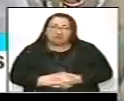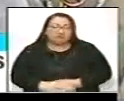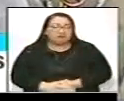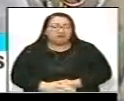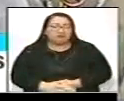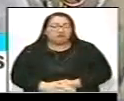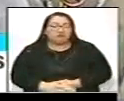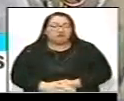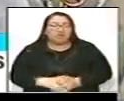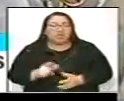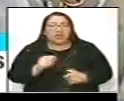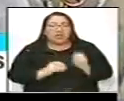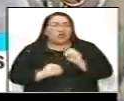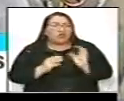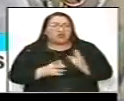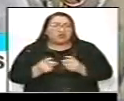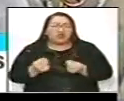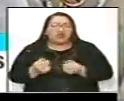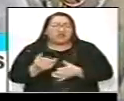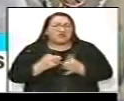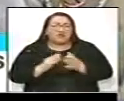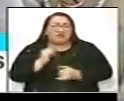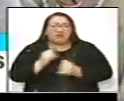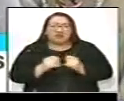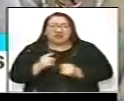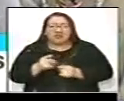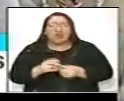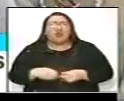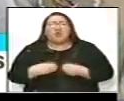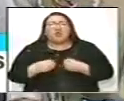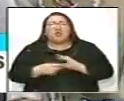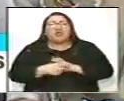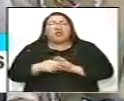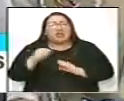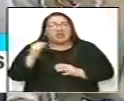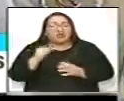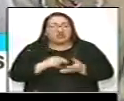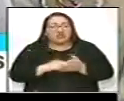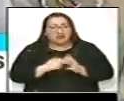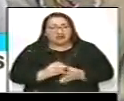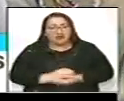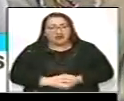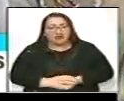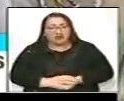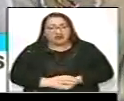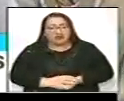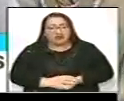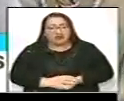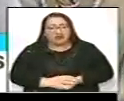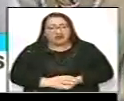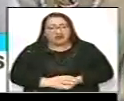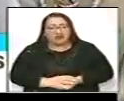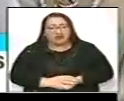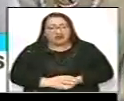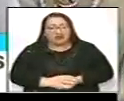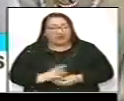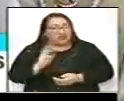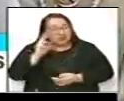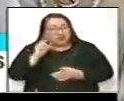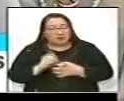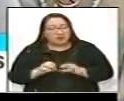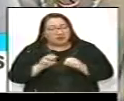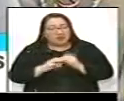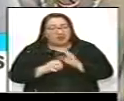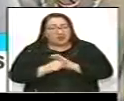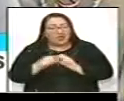La organización no tiene fin en sí mismo. Como el derecho. las razones fundamentales del